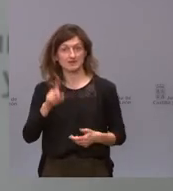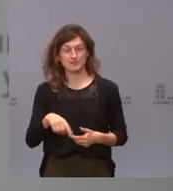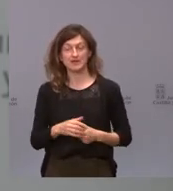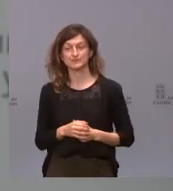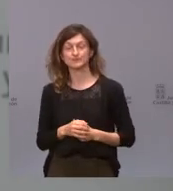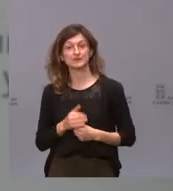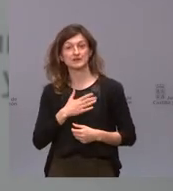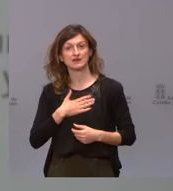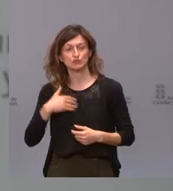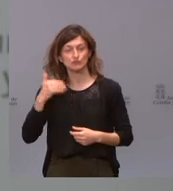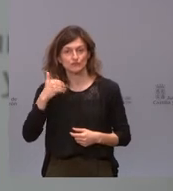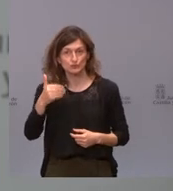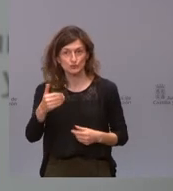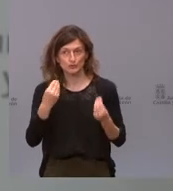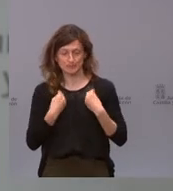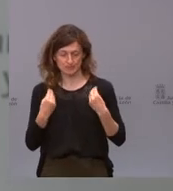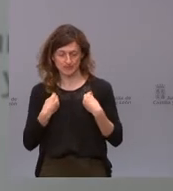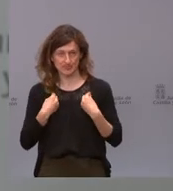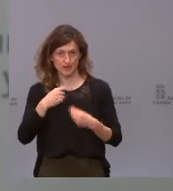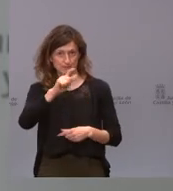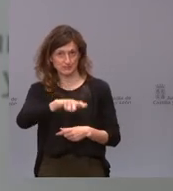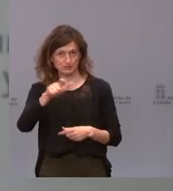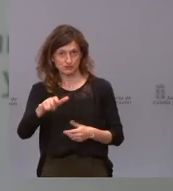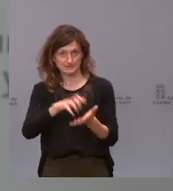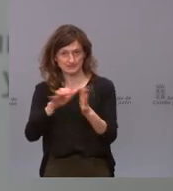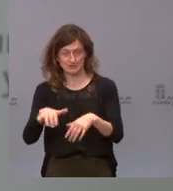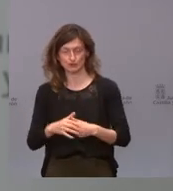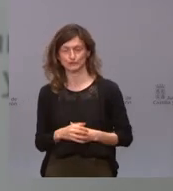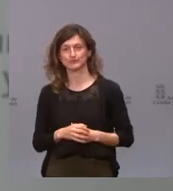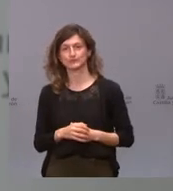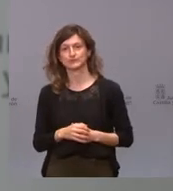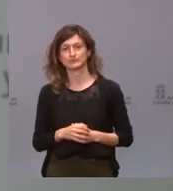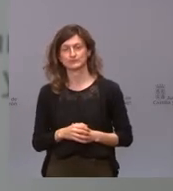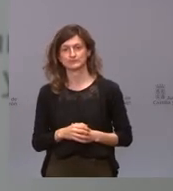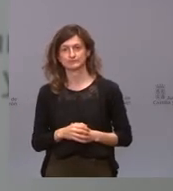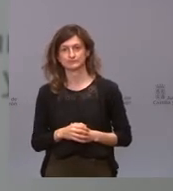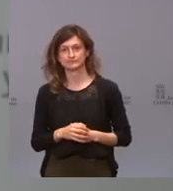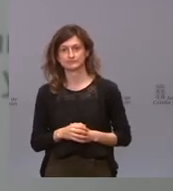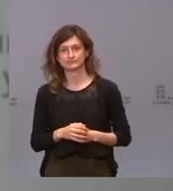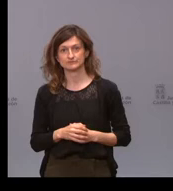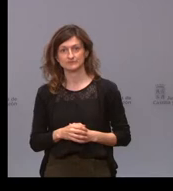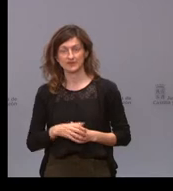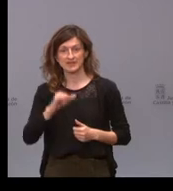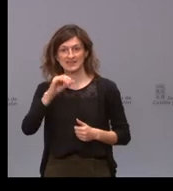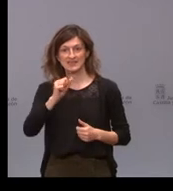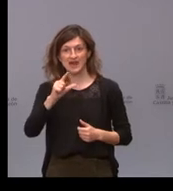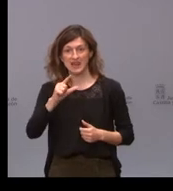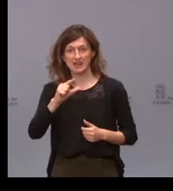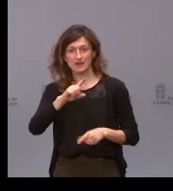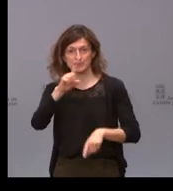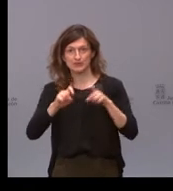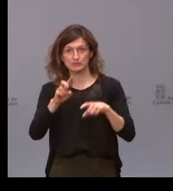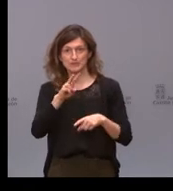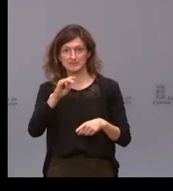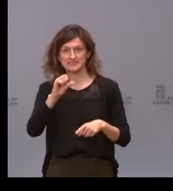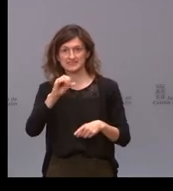apostar por un futuro de vida a las personas en castilla y león' por la agencia ical preguntado y visitación andrés